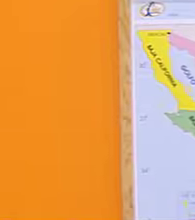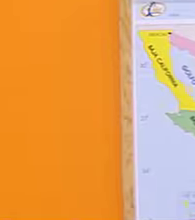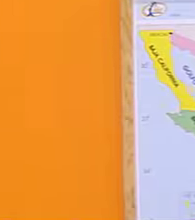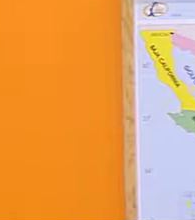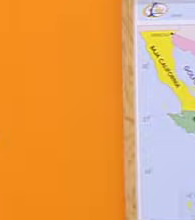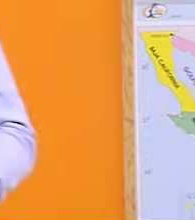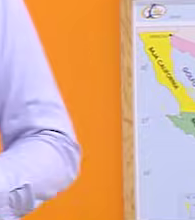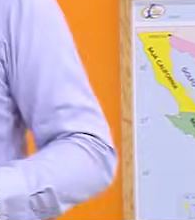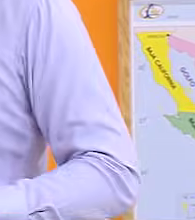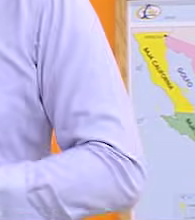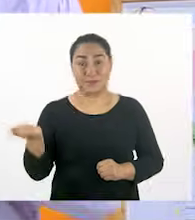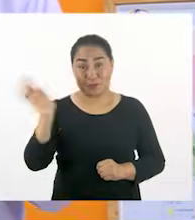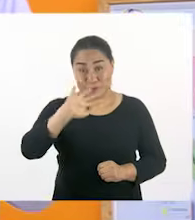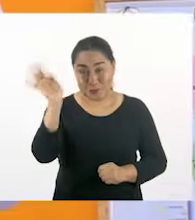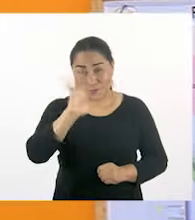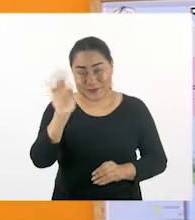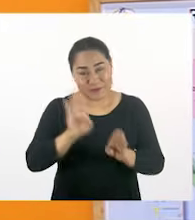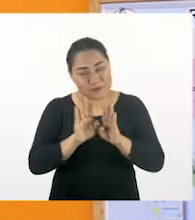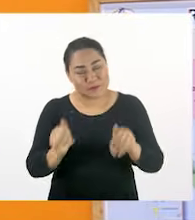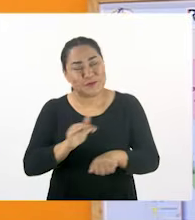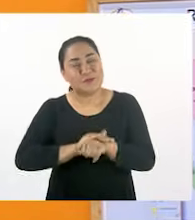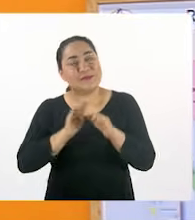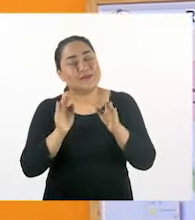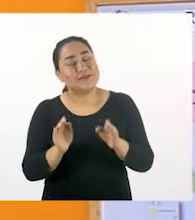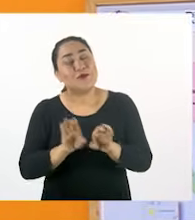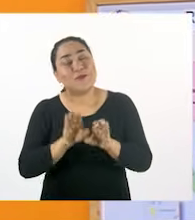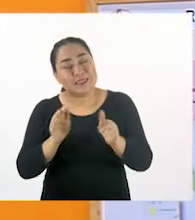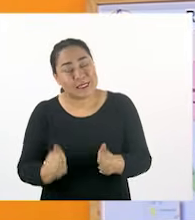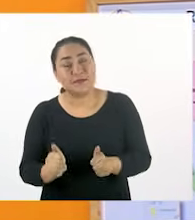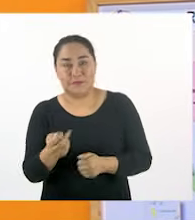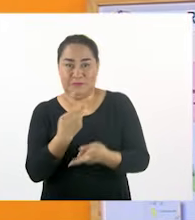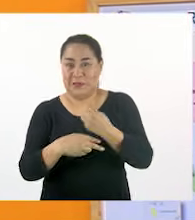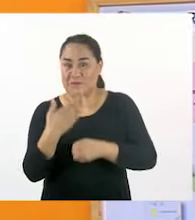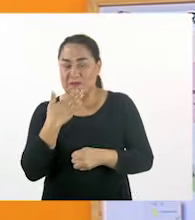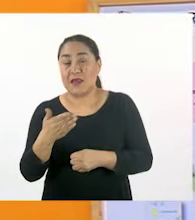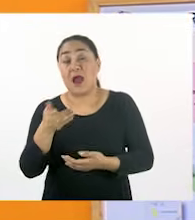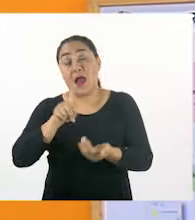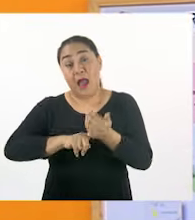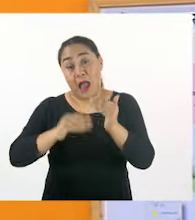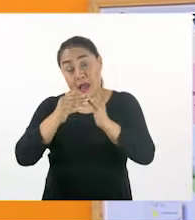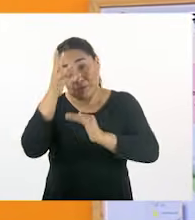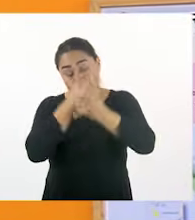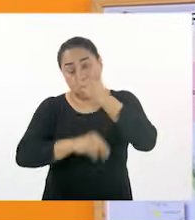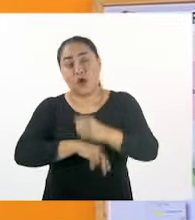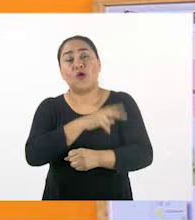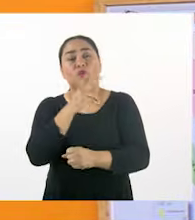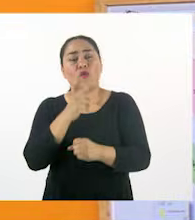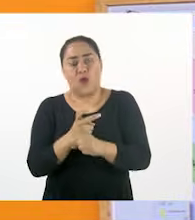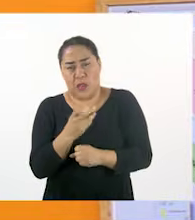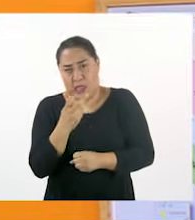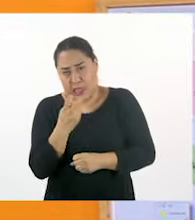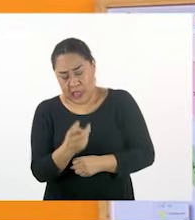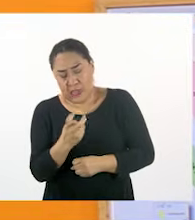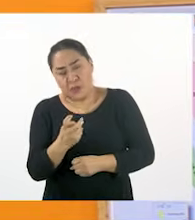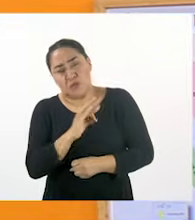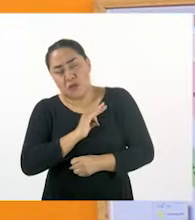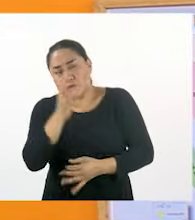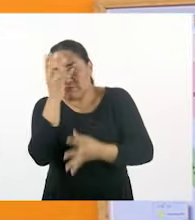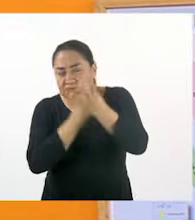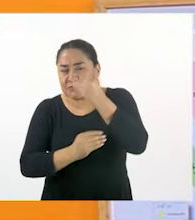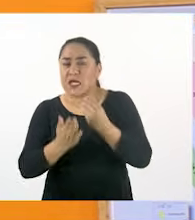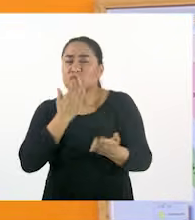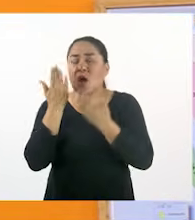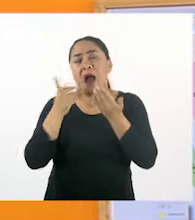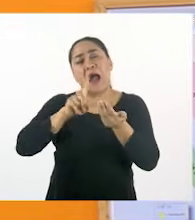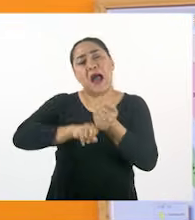¡Hola amigos! ¿Cómo están? Les doy la bienvenida a Aprende en Casa 2, un espacio en el que vamos a poder estudiar y divertirnos desde